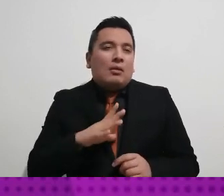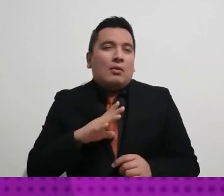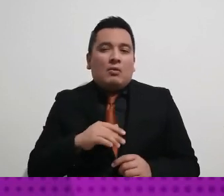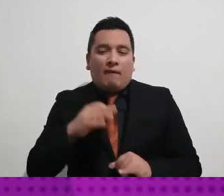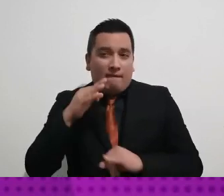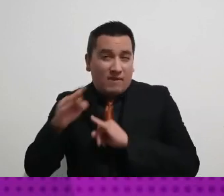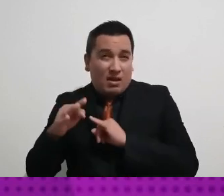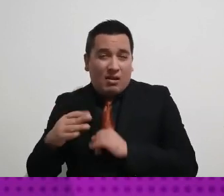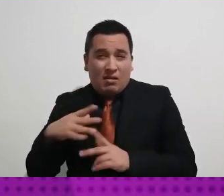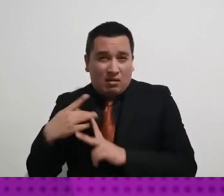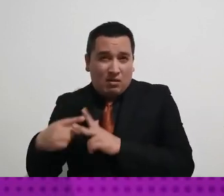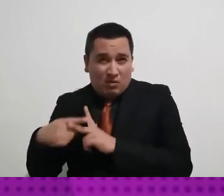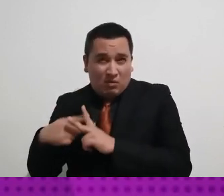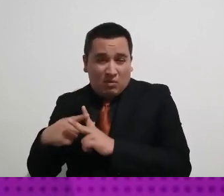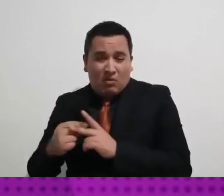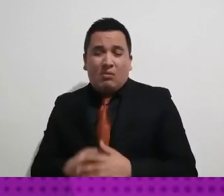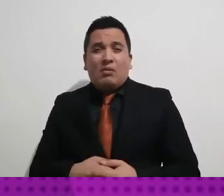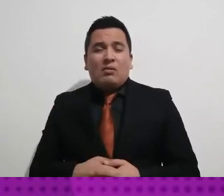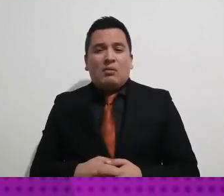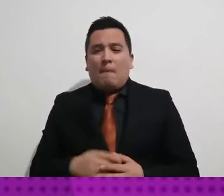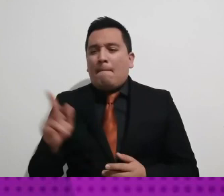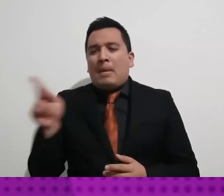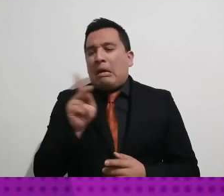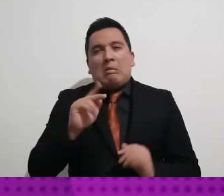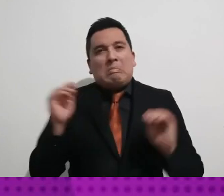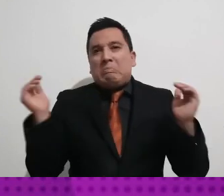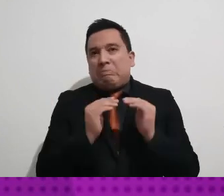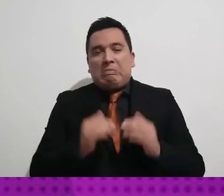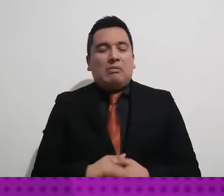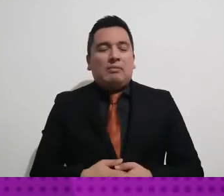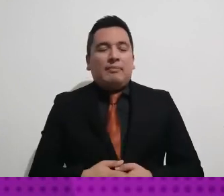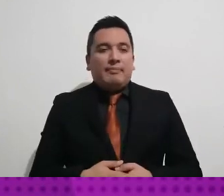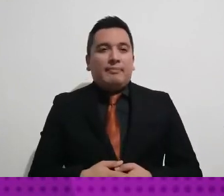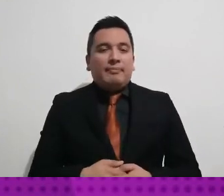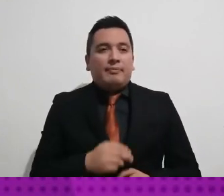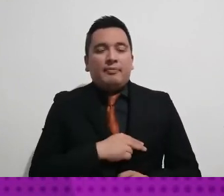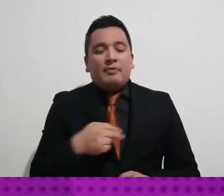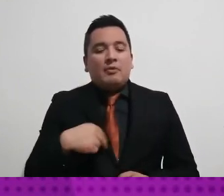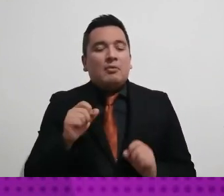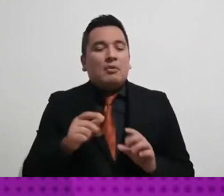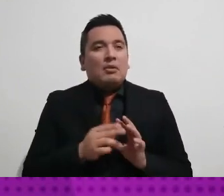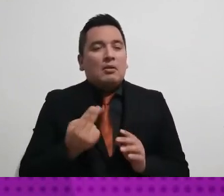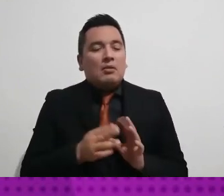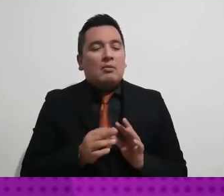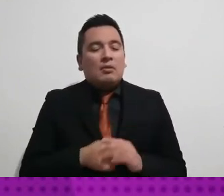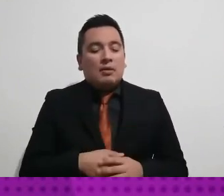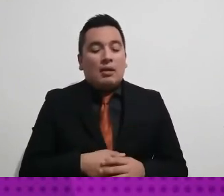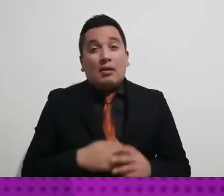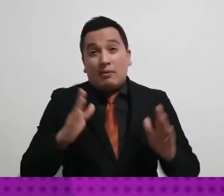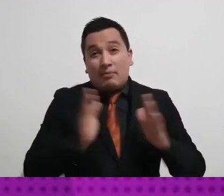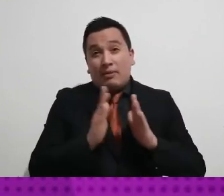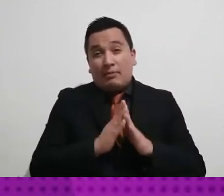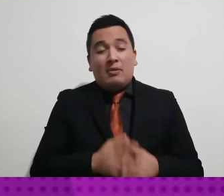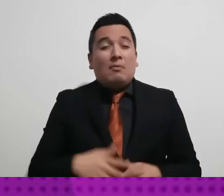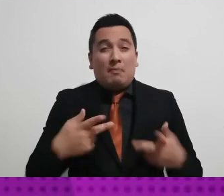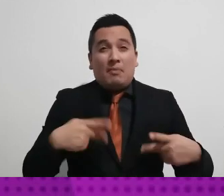con el resultado final que se dio derivado de los cómputos, son prácticamente iguales. Hay que destacar también, Guillermo, pues